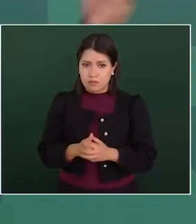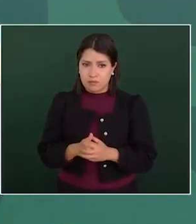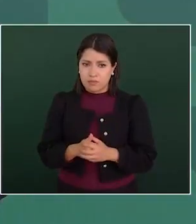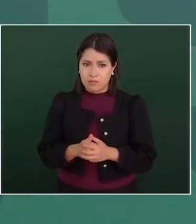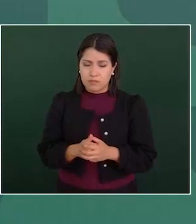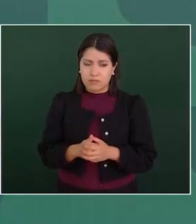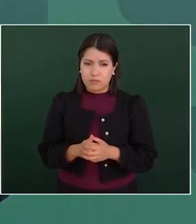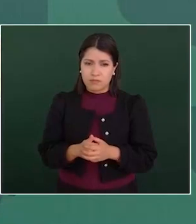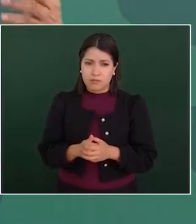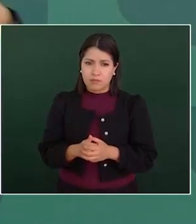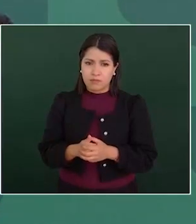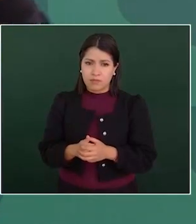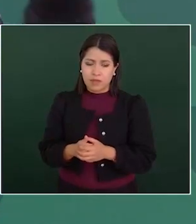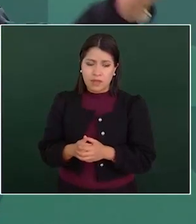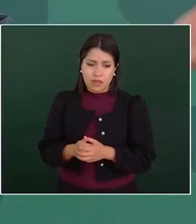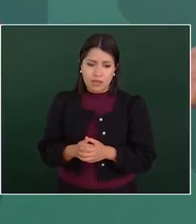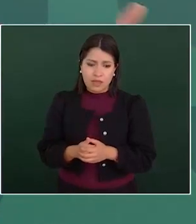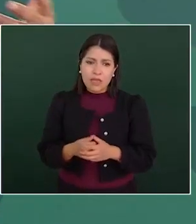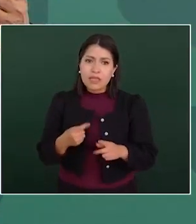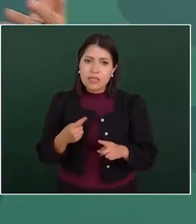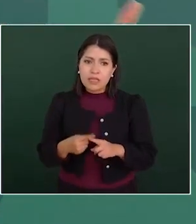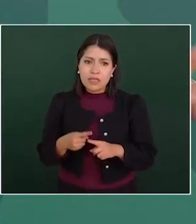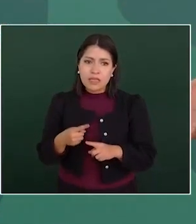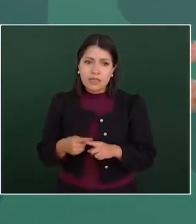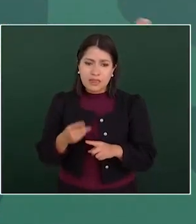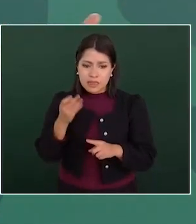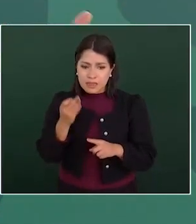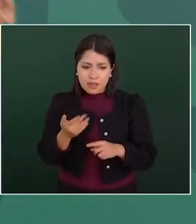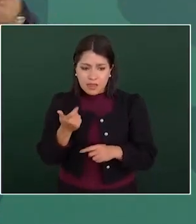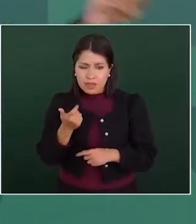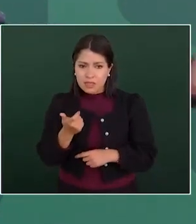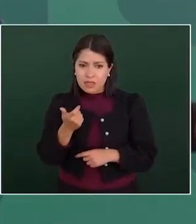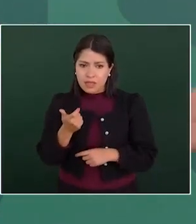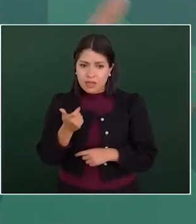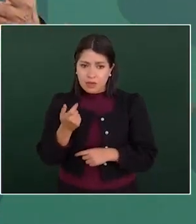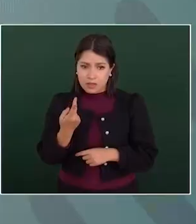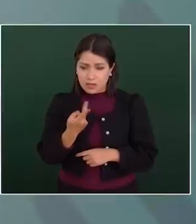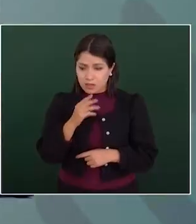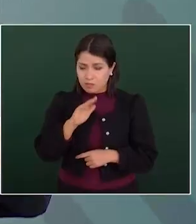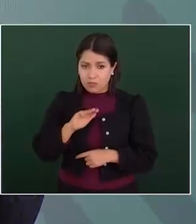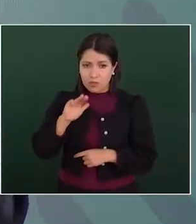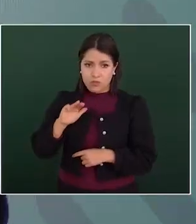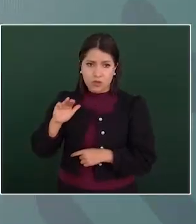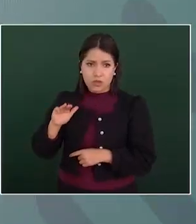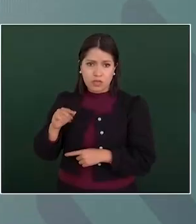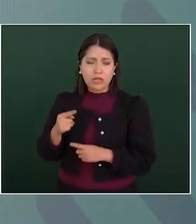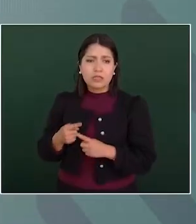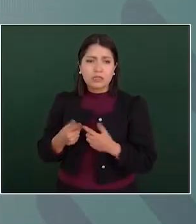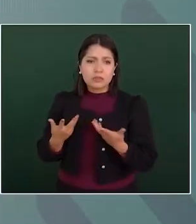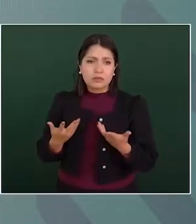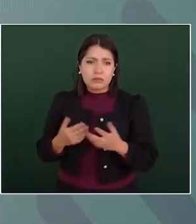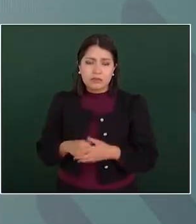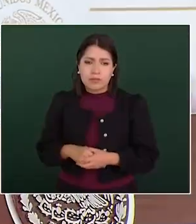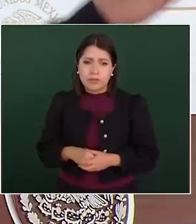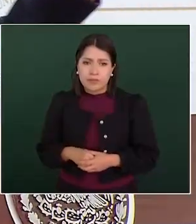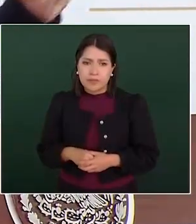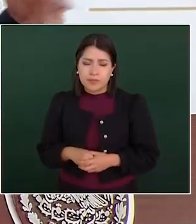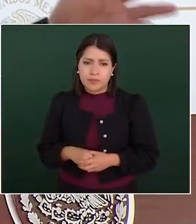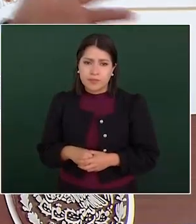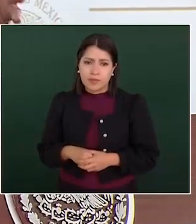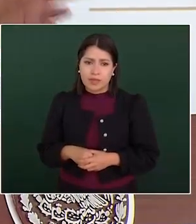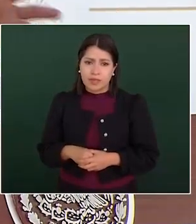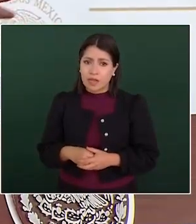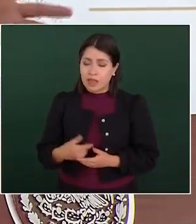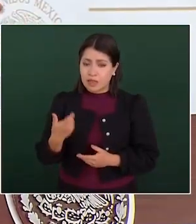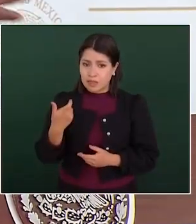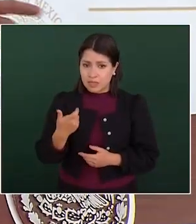¿Saben hasta quién recibía dinero de Michoacán, de los michoacanos, de dinero